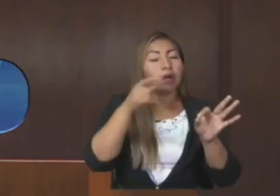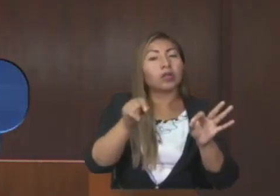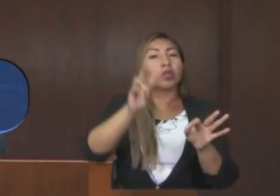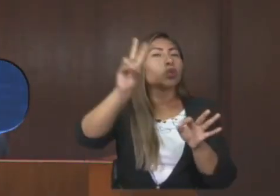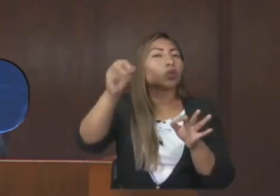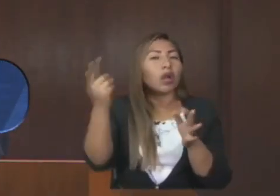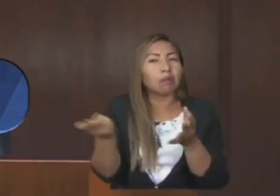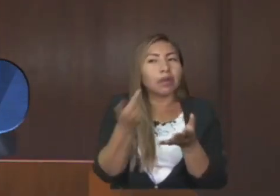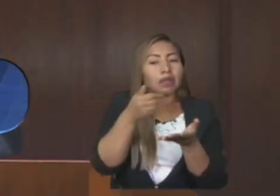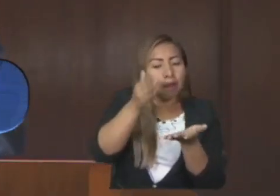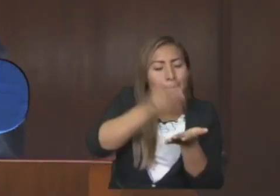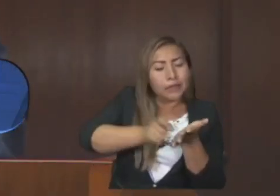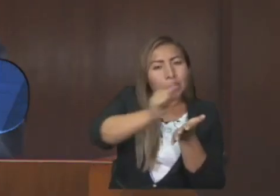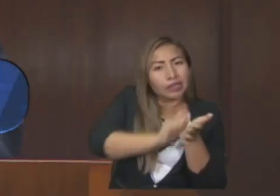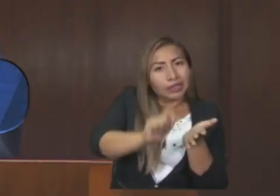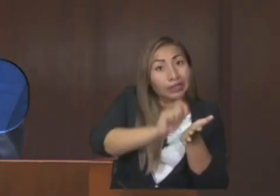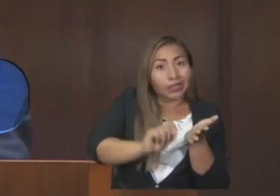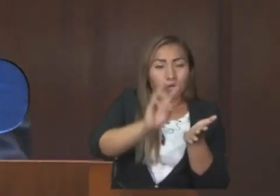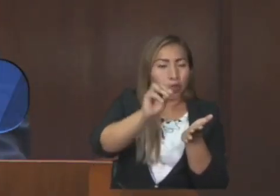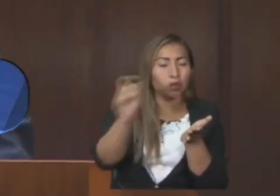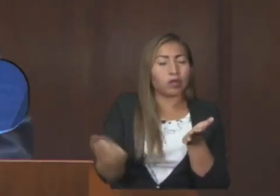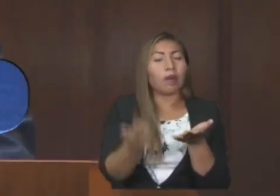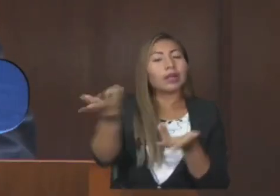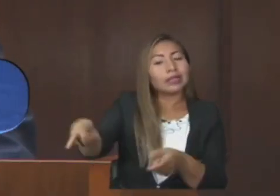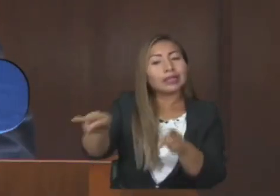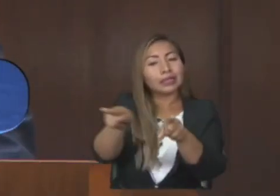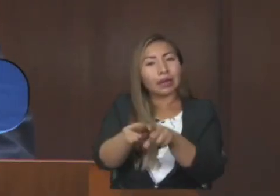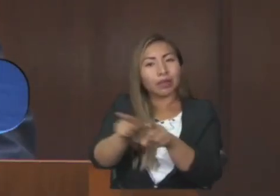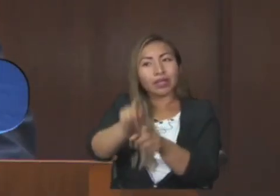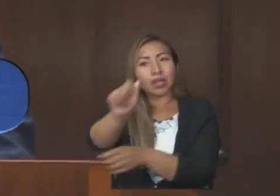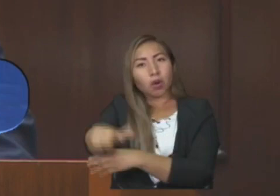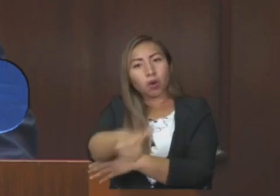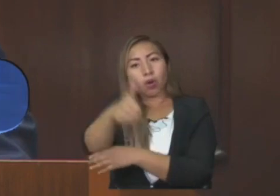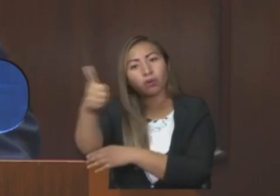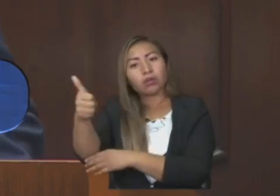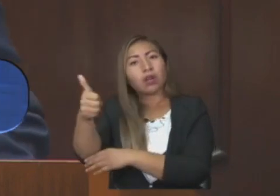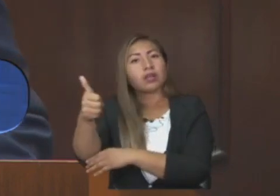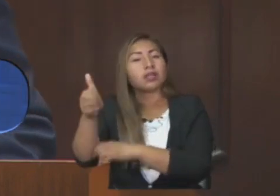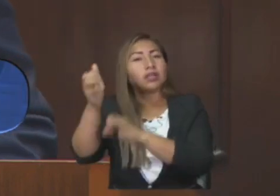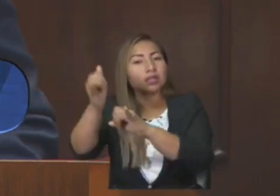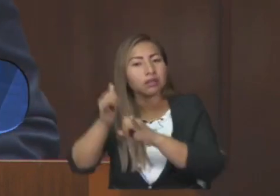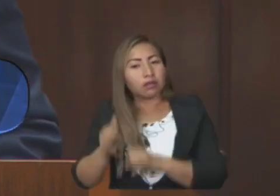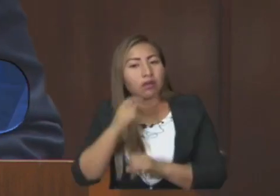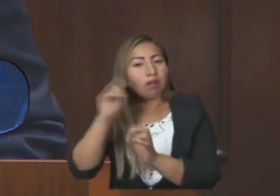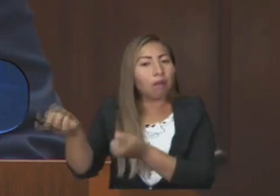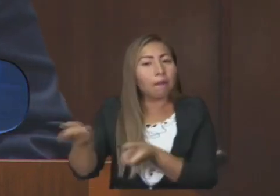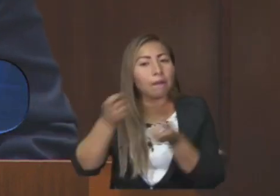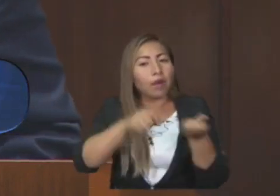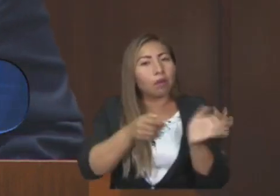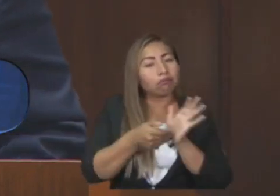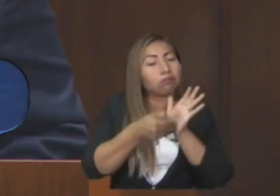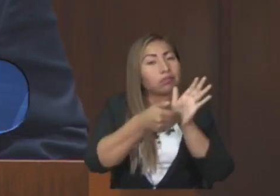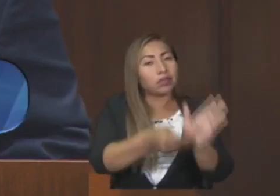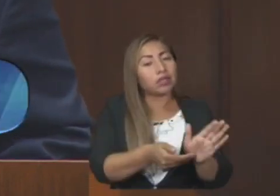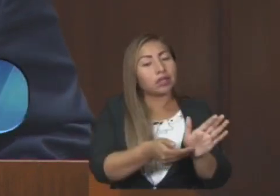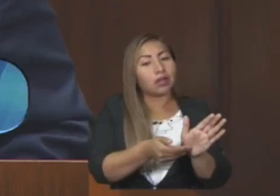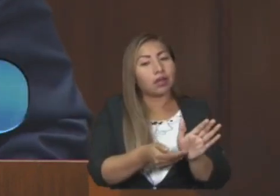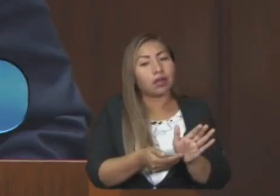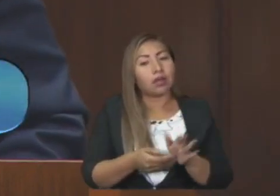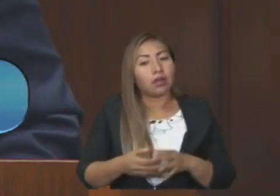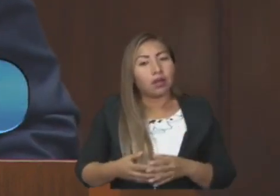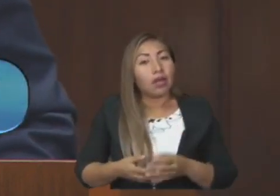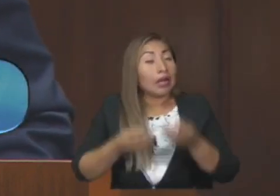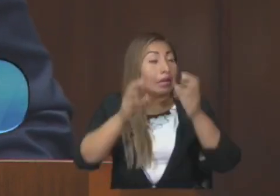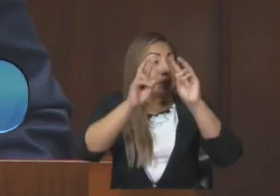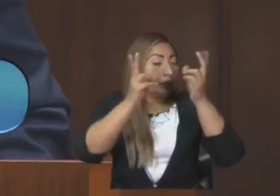escrito, sino también a diferentes entidades financieras al momento de la presentación de sus estados